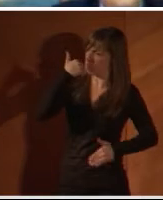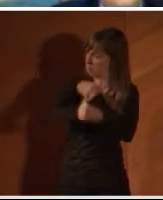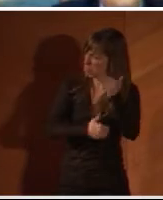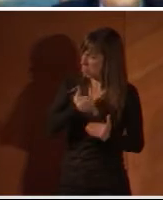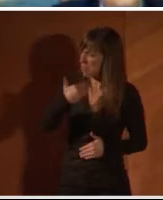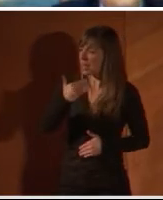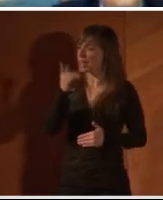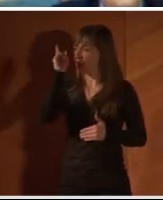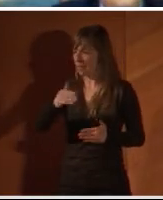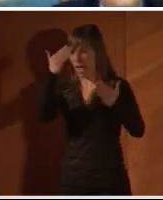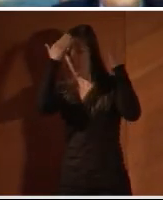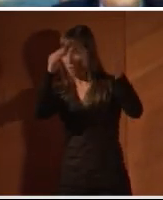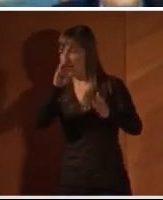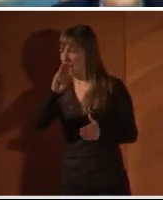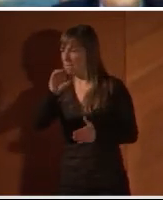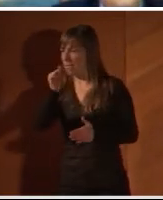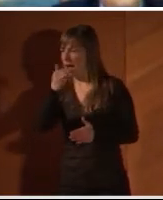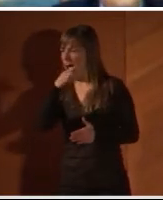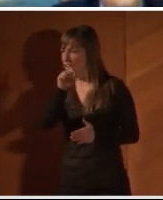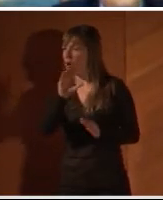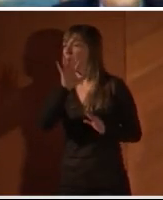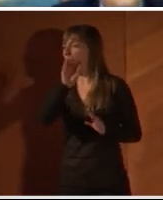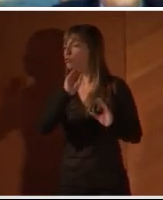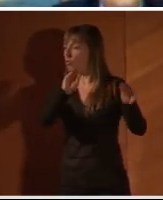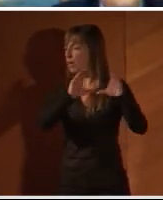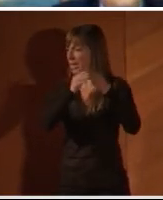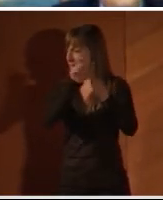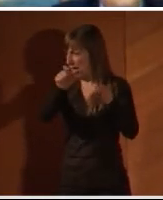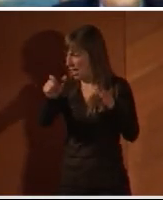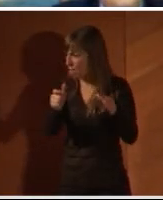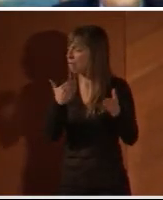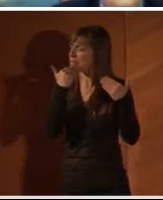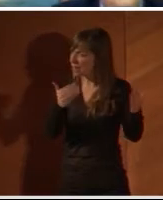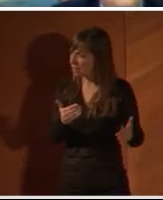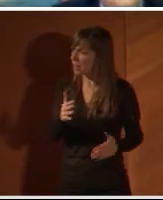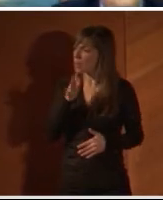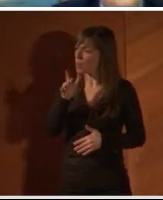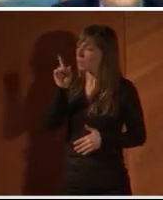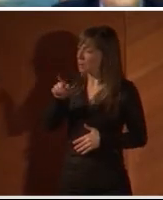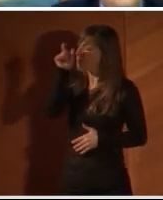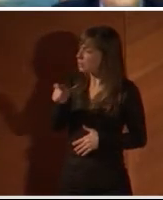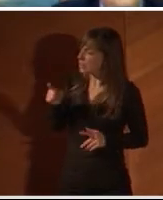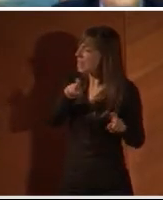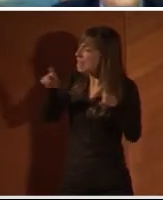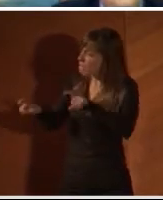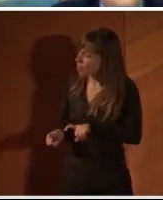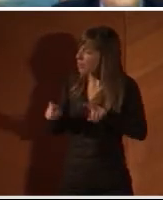enhorabuena a Pablo Muguerza, Planchuel y su equipo. También elogiar la labor incansable que se están realizando los desarrolladores informáticos en